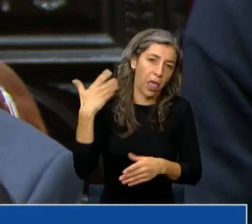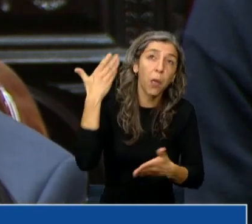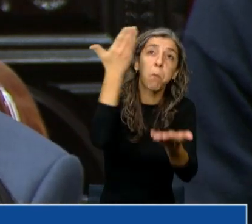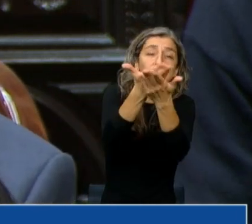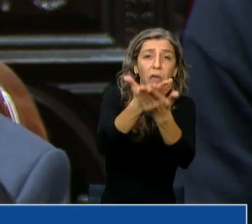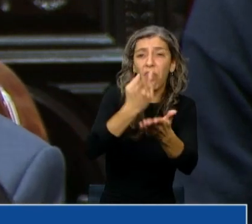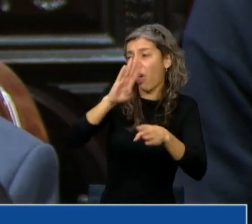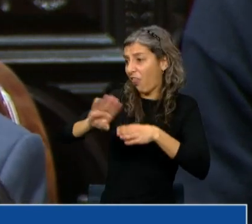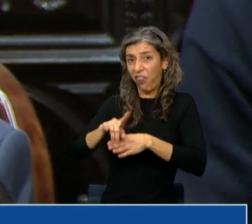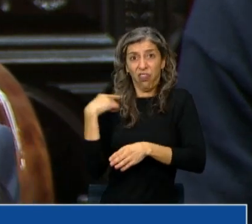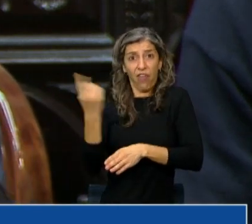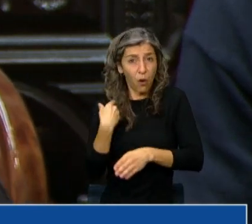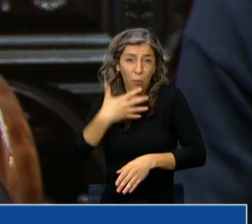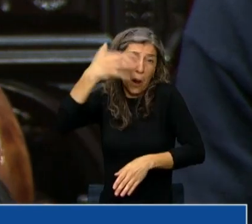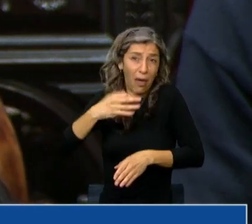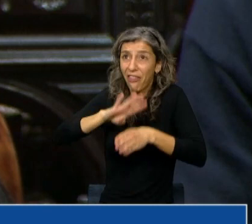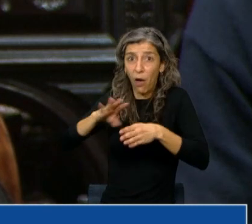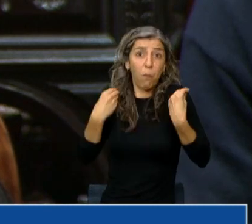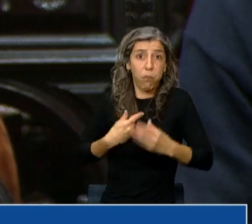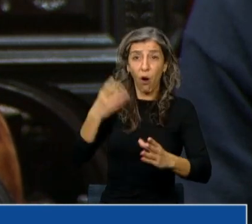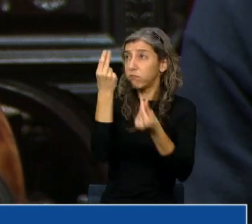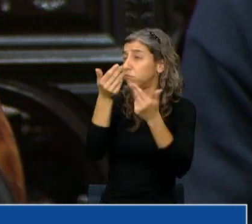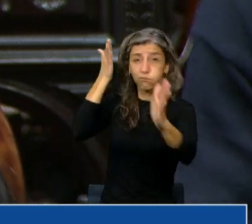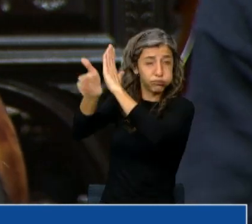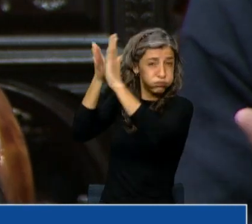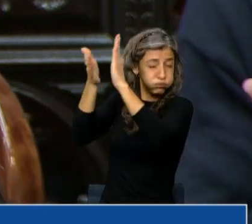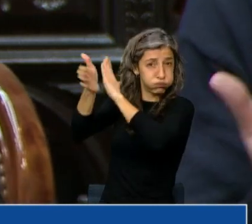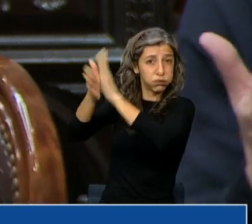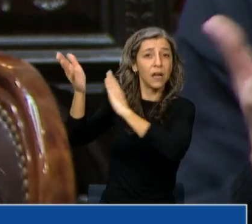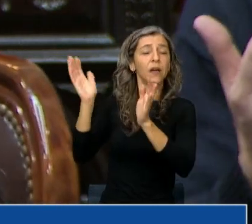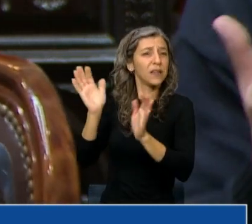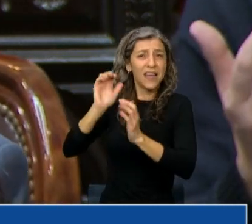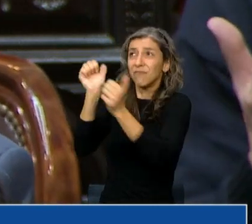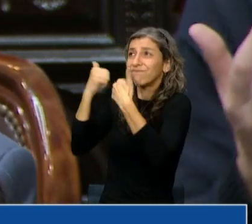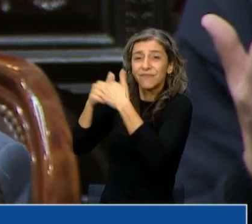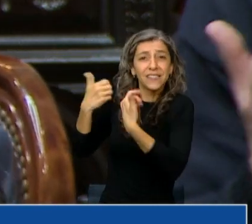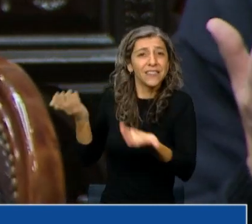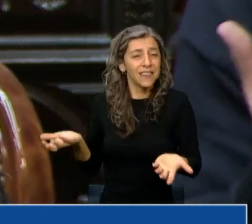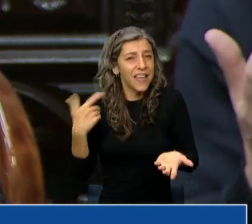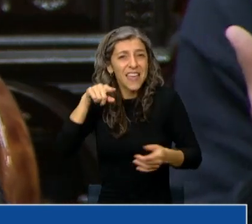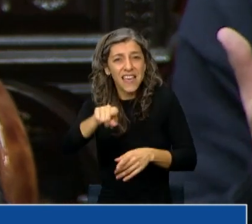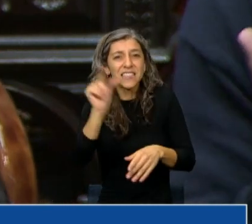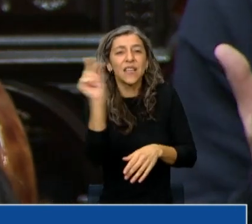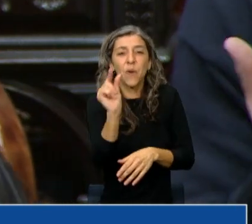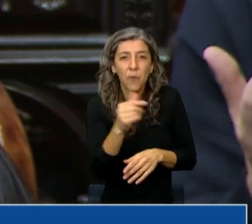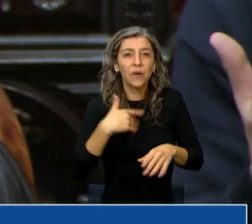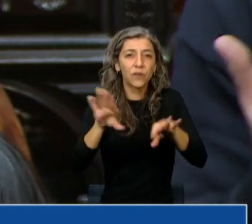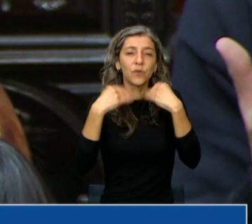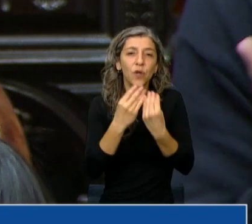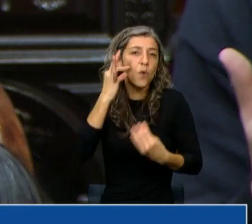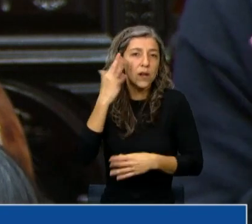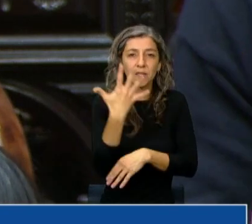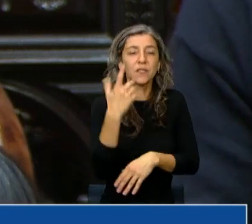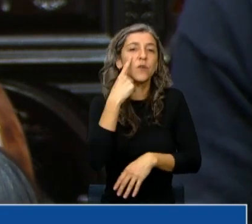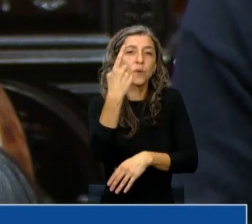permitir la fuga de divisas más grande que tenga memoria la historia argentina. Ese préstamo de 45.000 millones